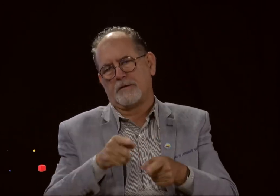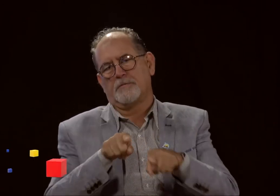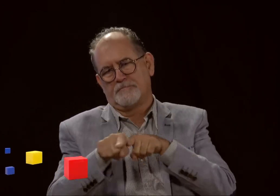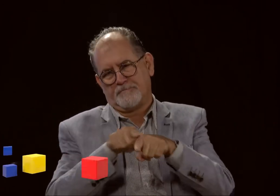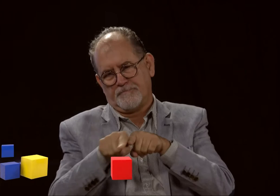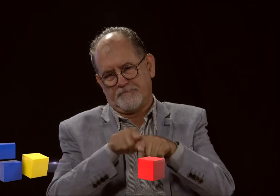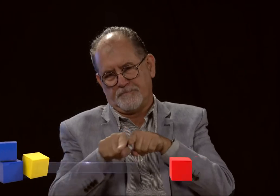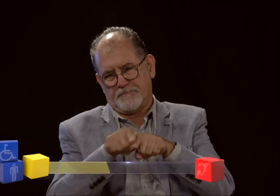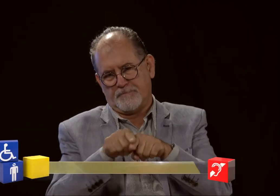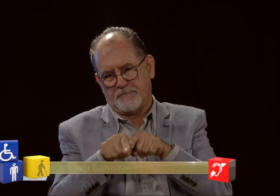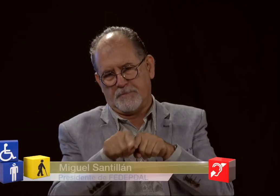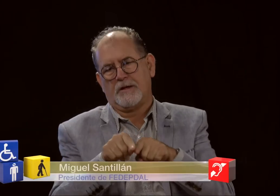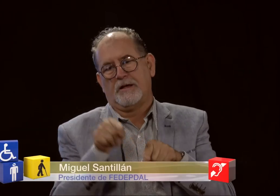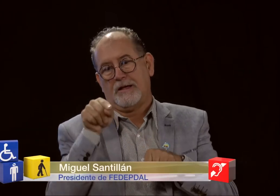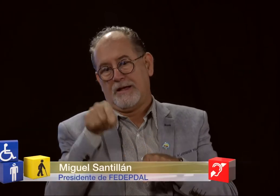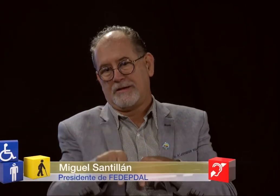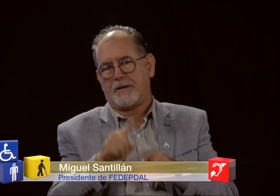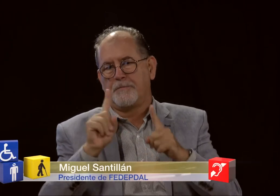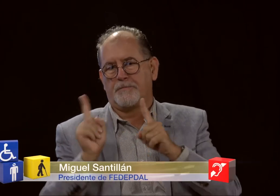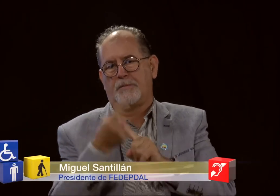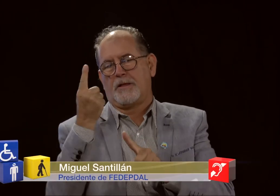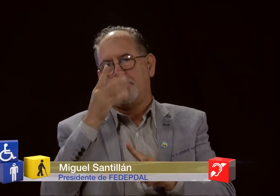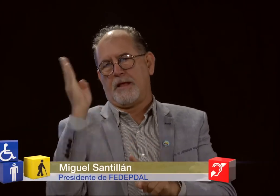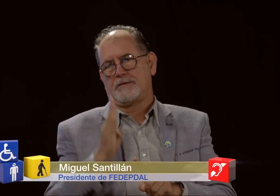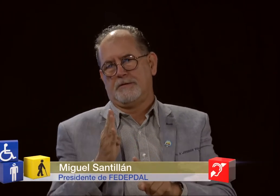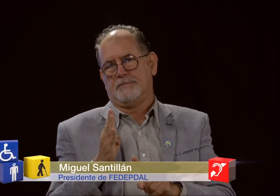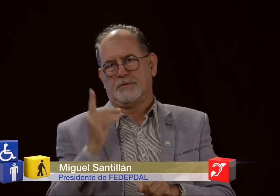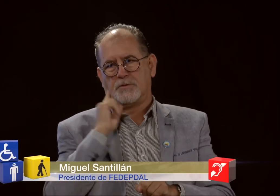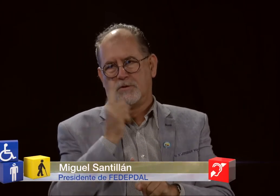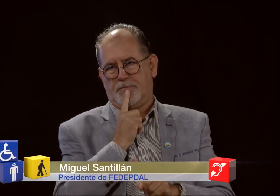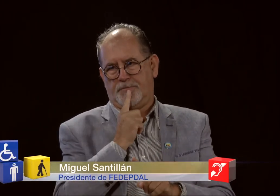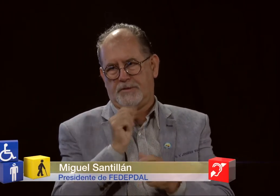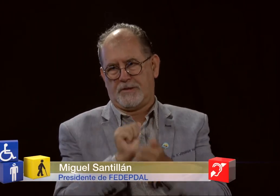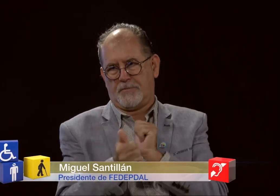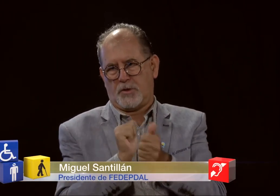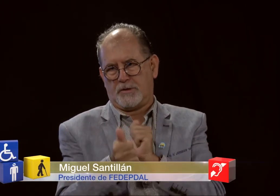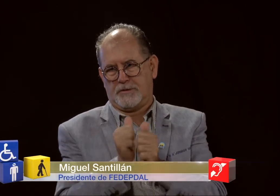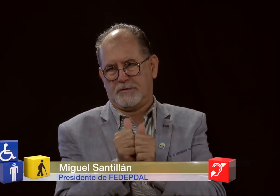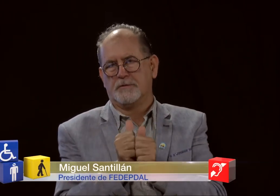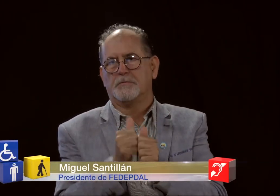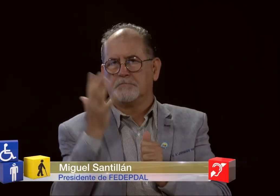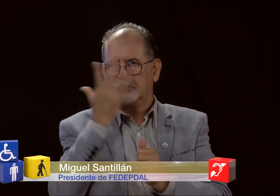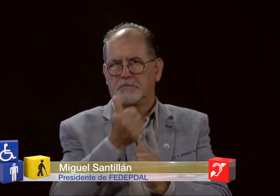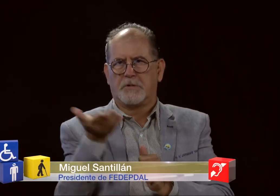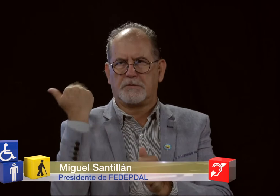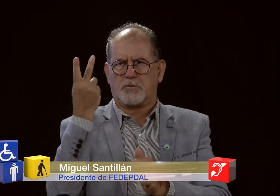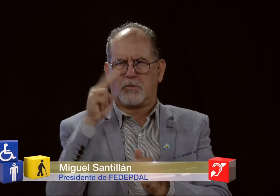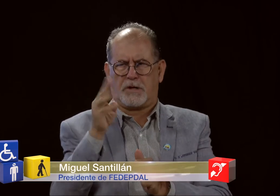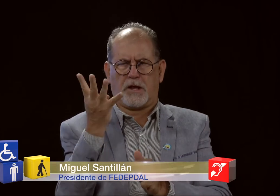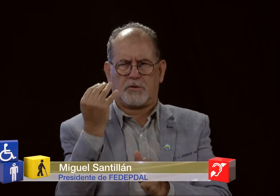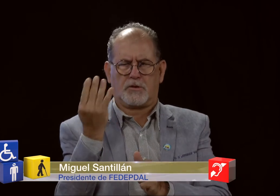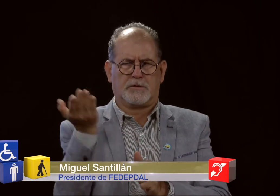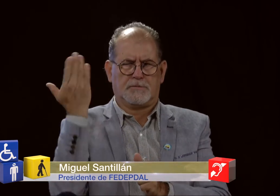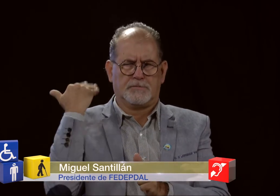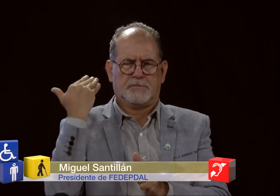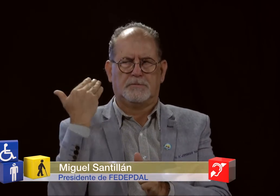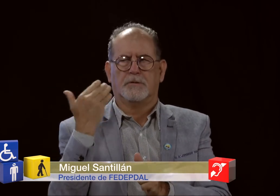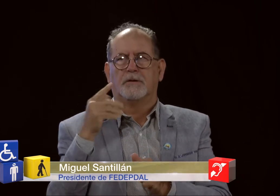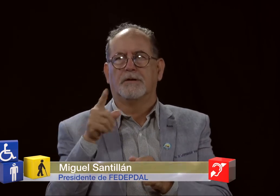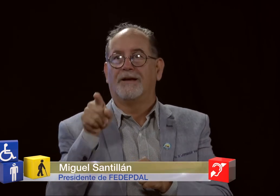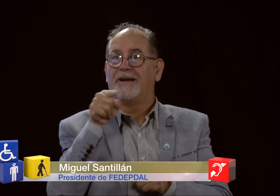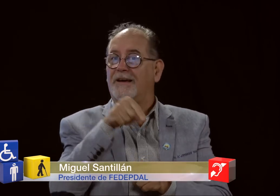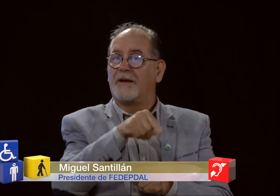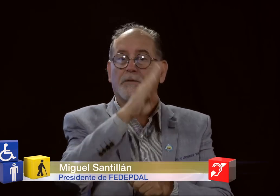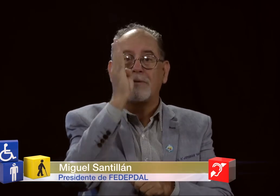Y también futsal. Esa fue nuestra primera participación en Brasil en el